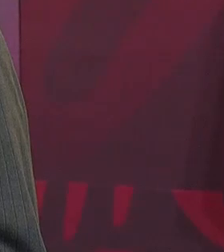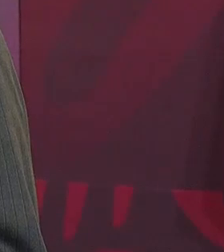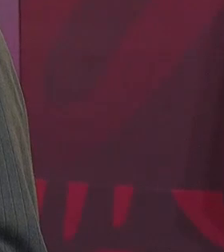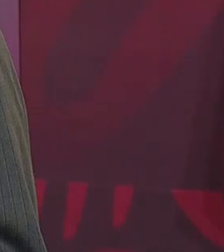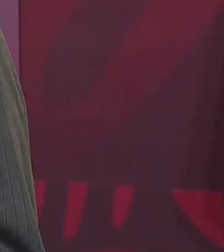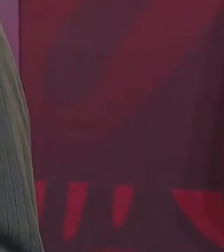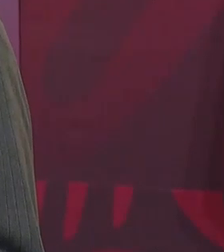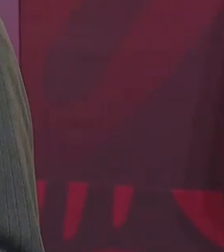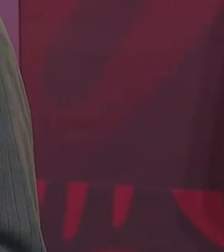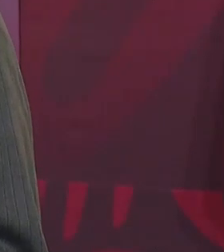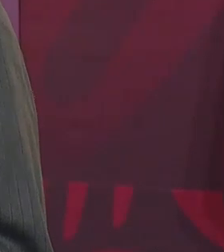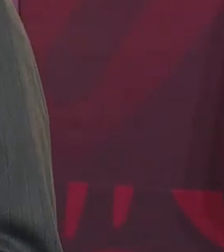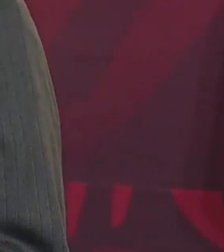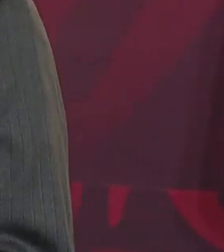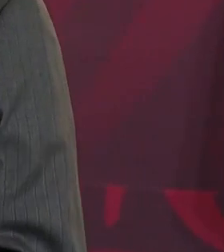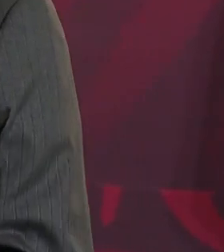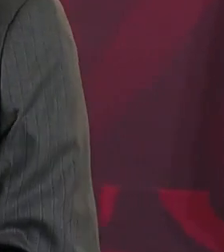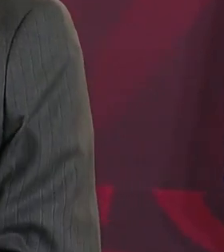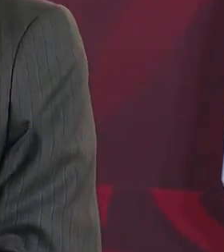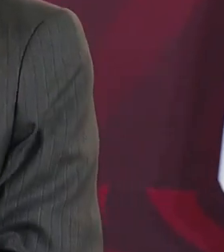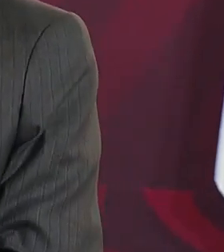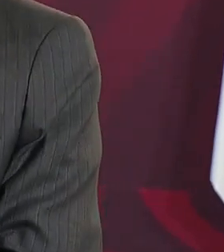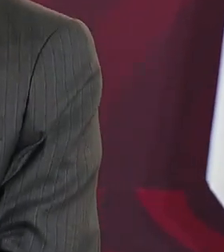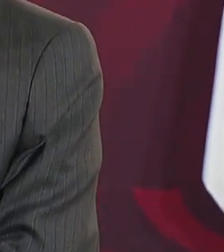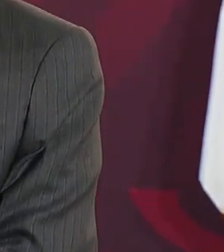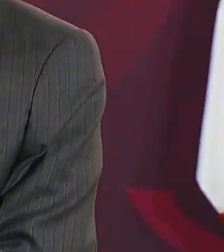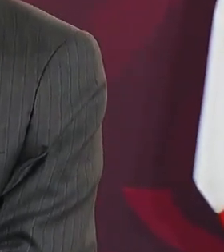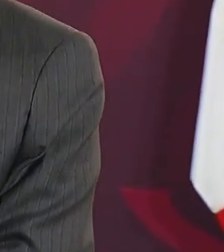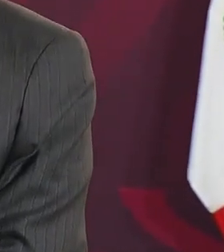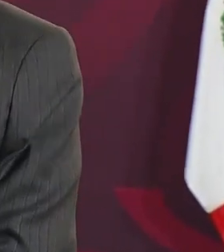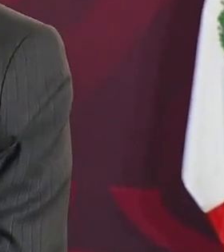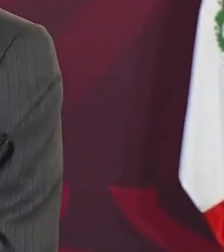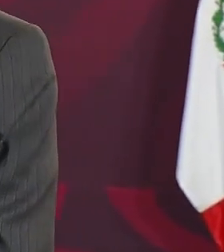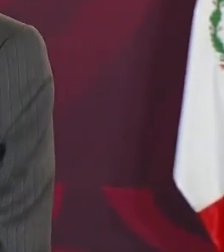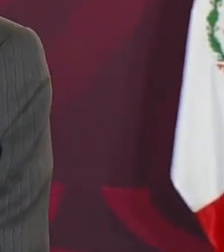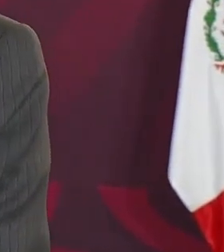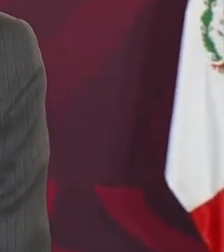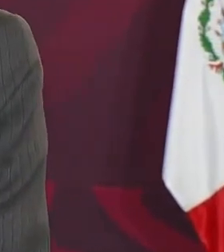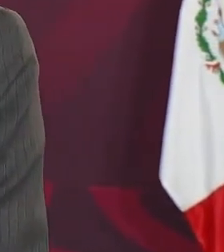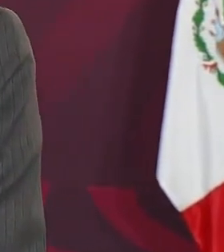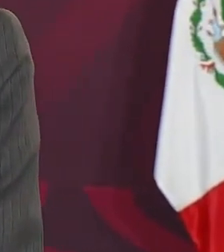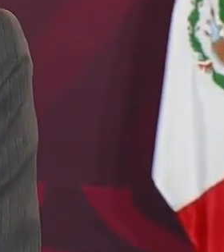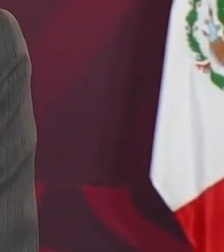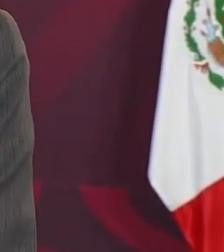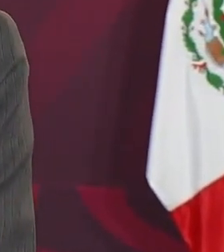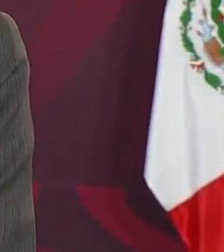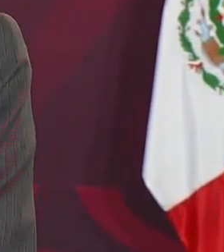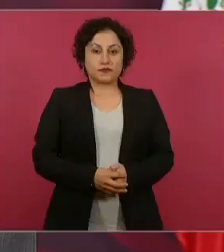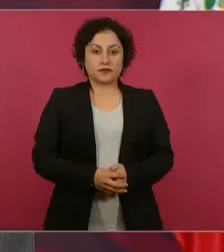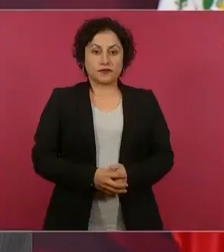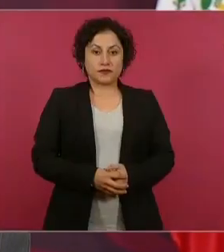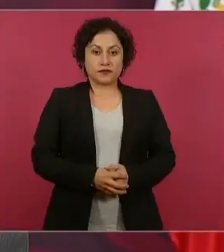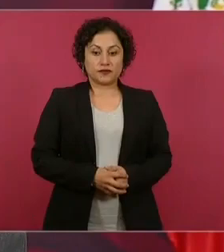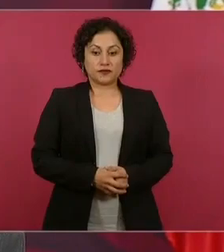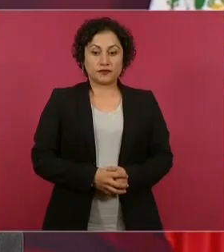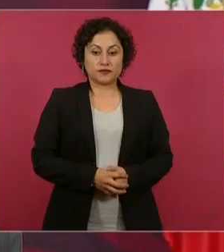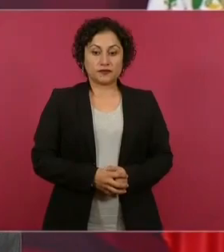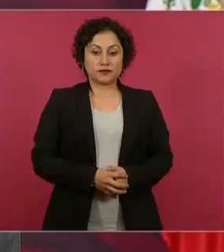Pude hablar también con Daniel Chávez de Vidanta, y lo mismo, se compromete a que